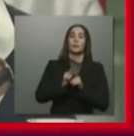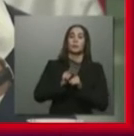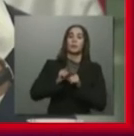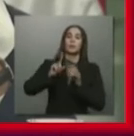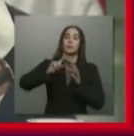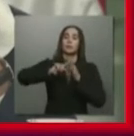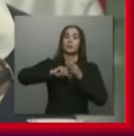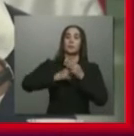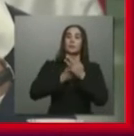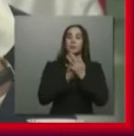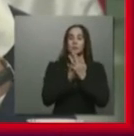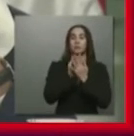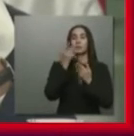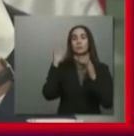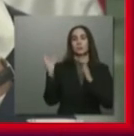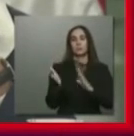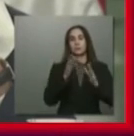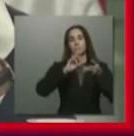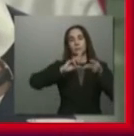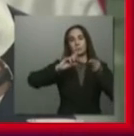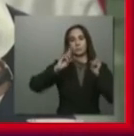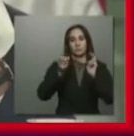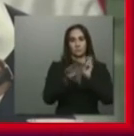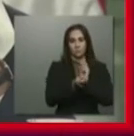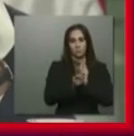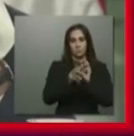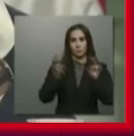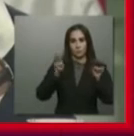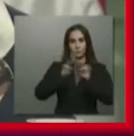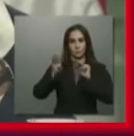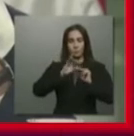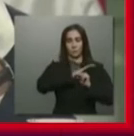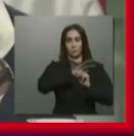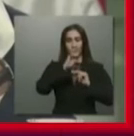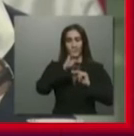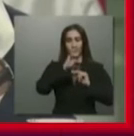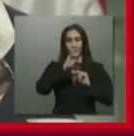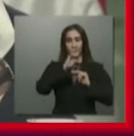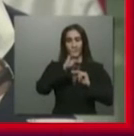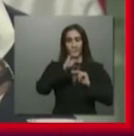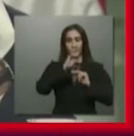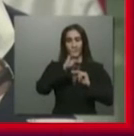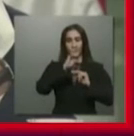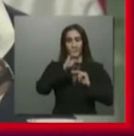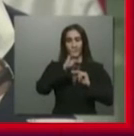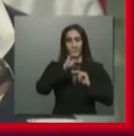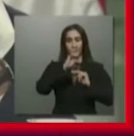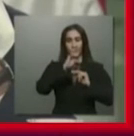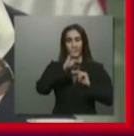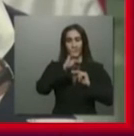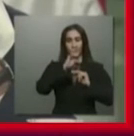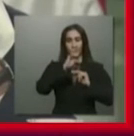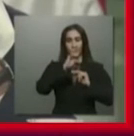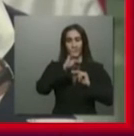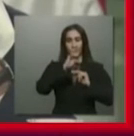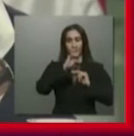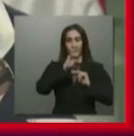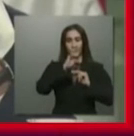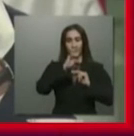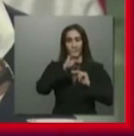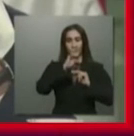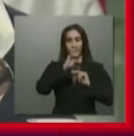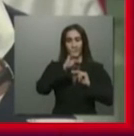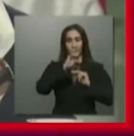entonces muchos colegios escuelas abrieron y aunque estén en la cola sean pública pidiendo demasiada cosa que no le da